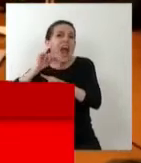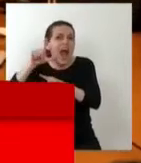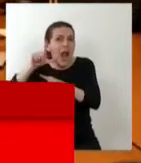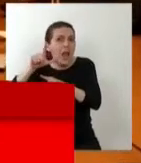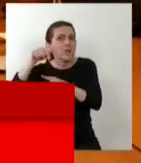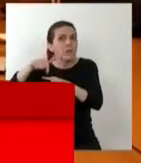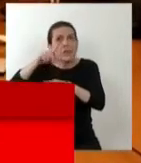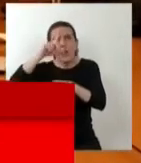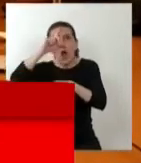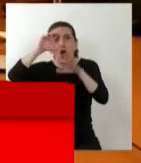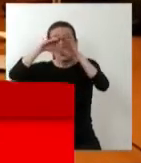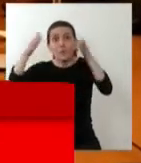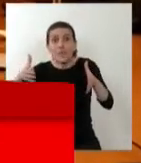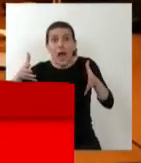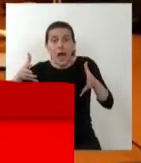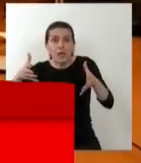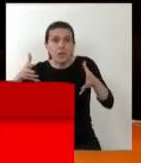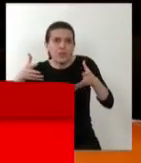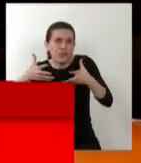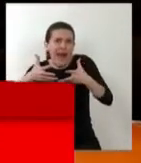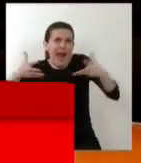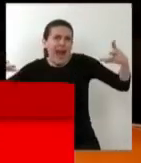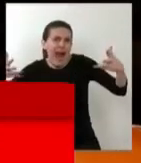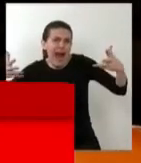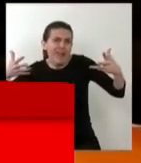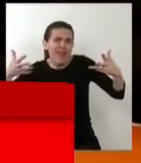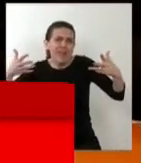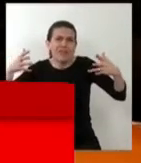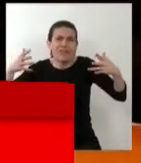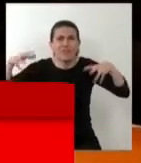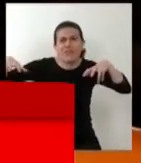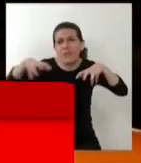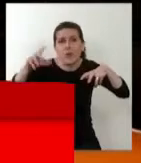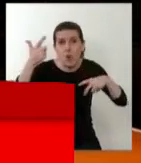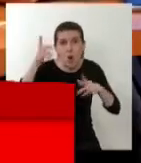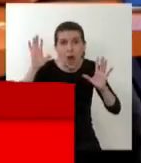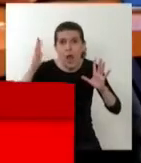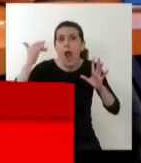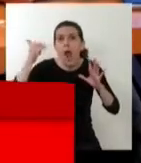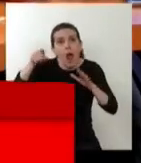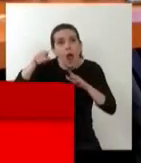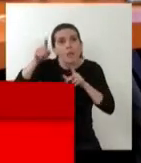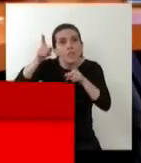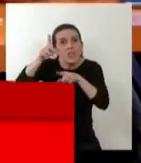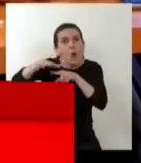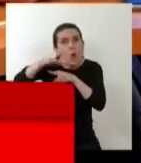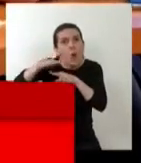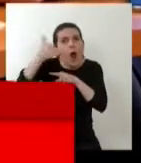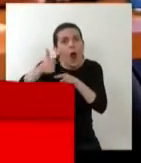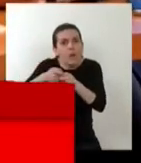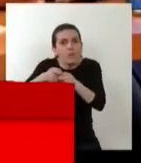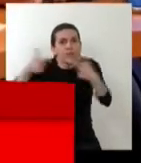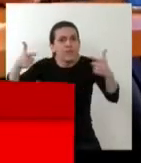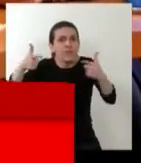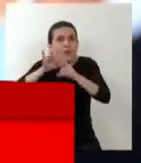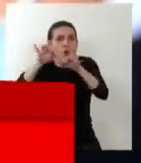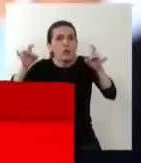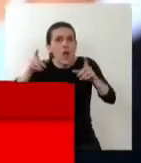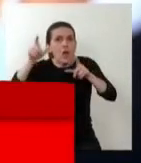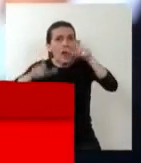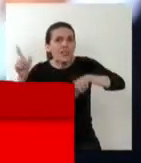tan robustos. Allí hubo un importante aumento de casos y de necesidad de camas en poco